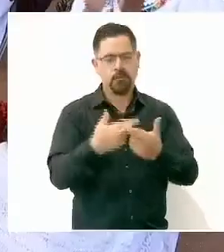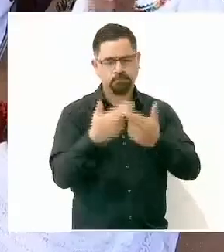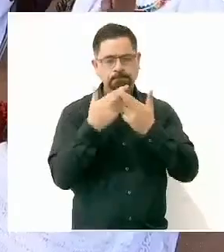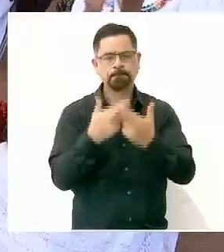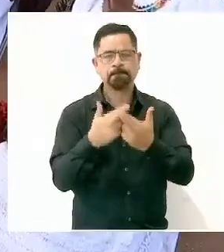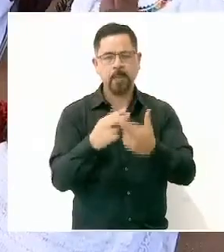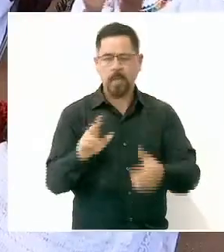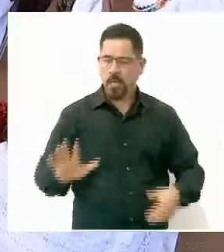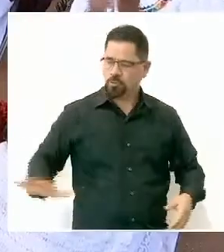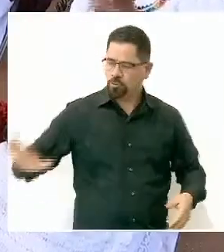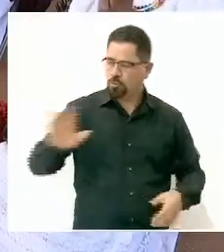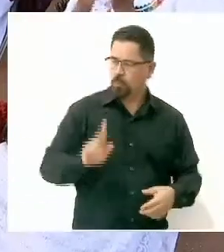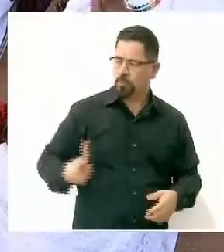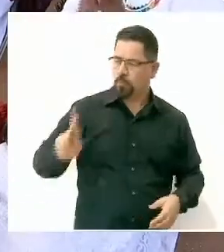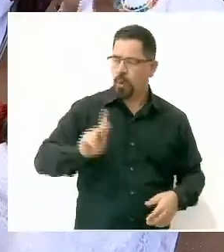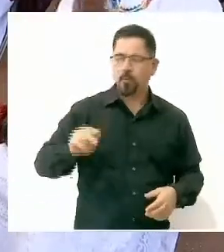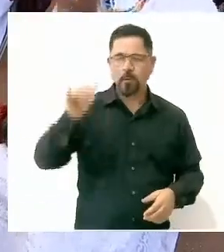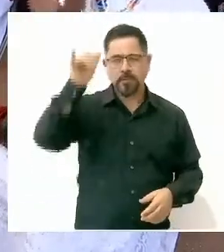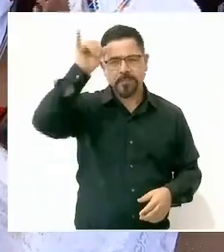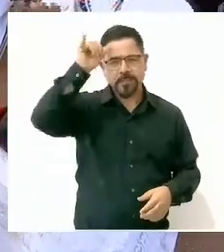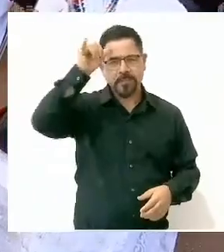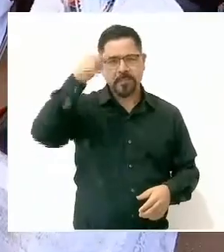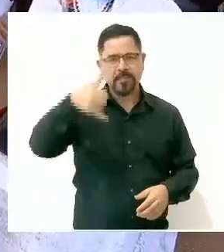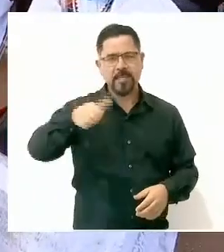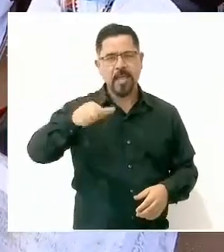pueblos yaquis.